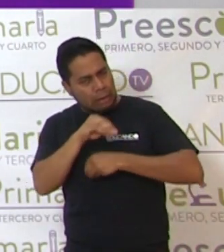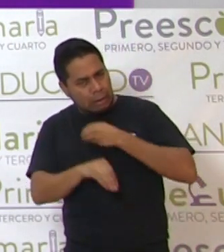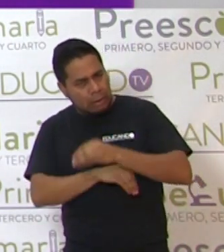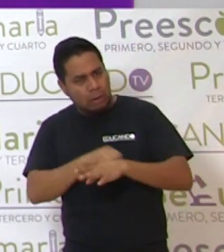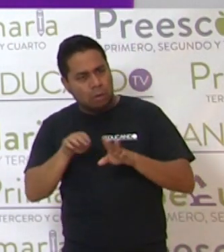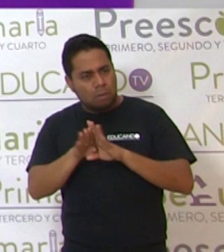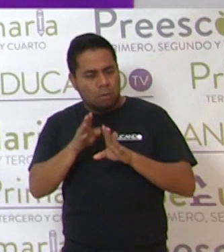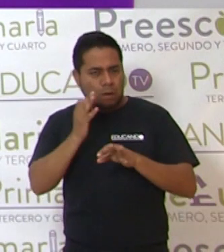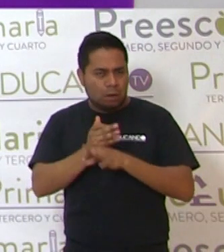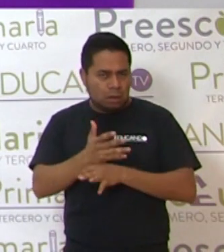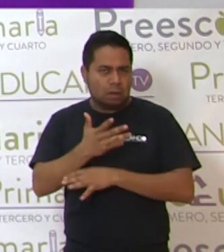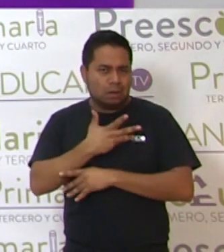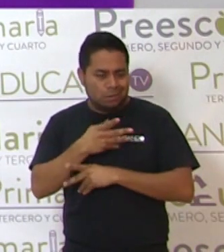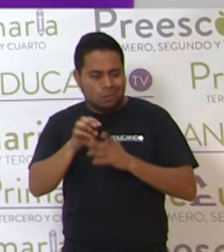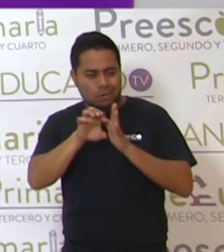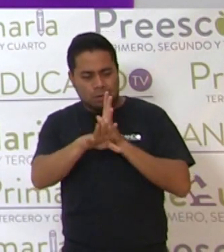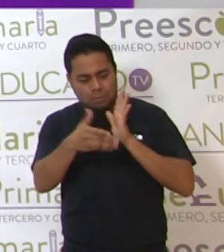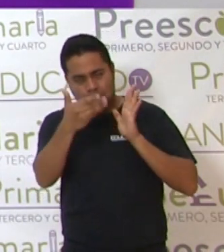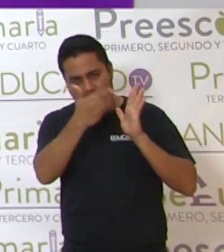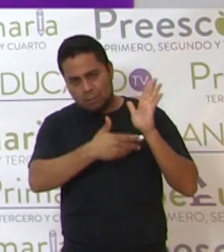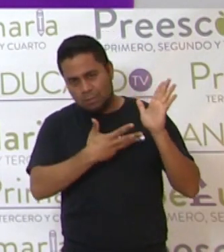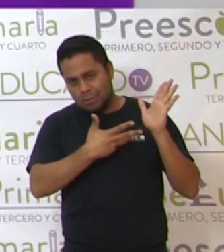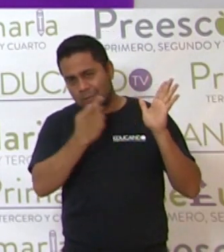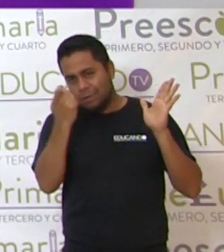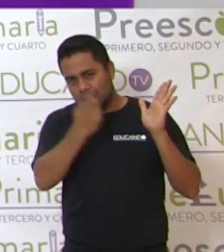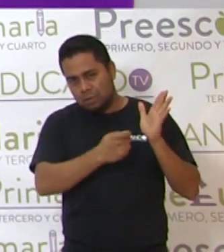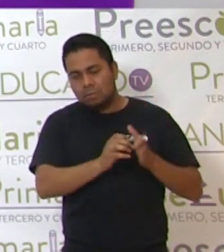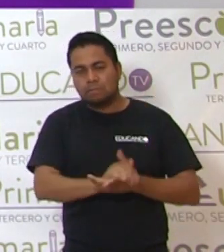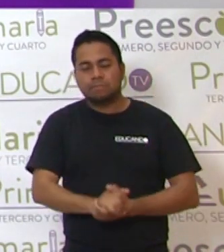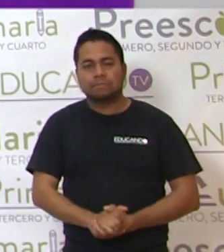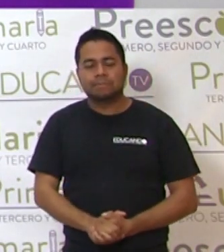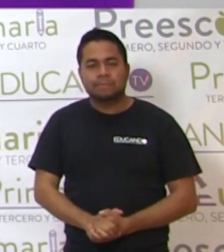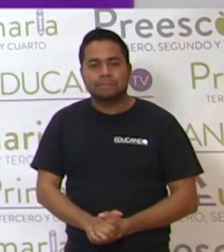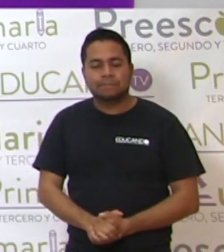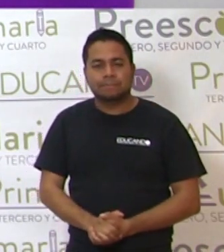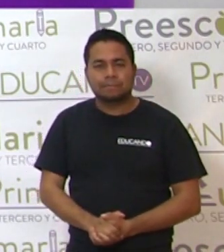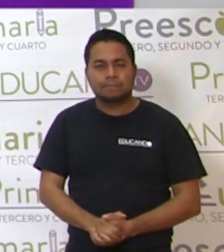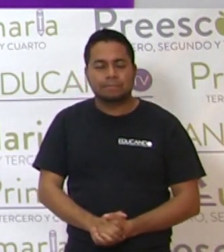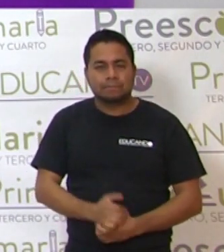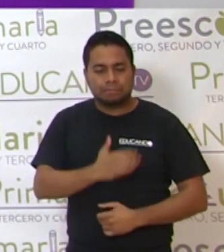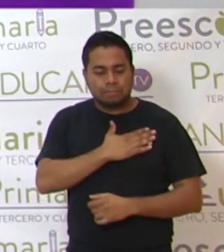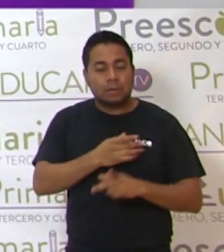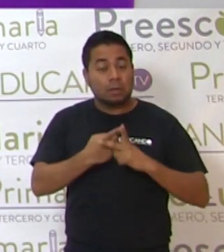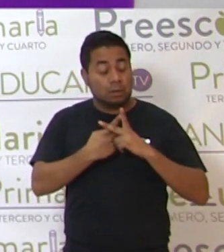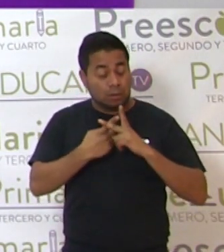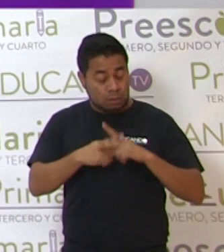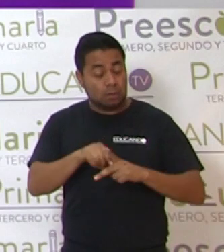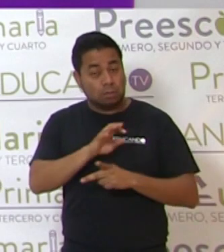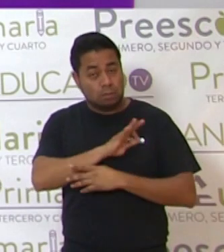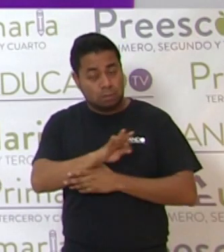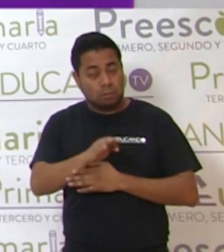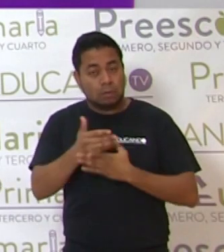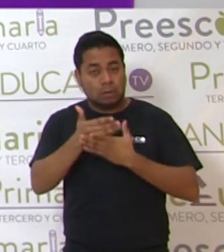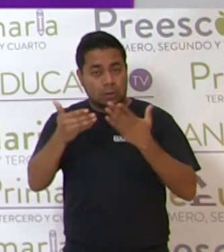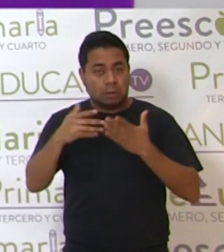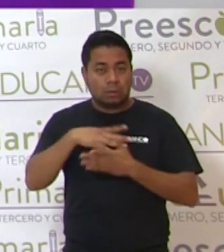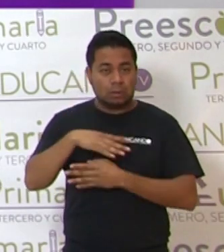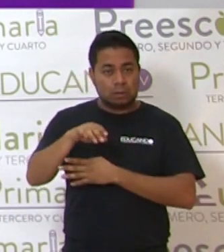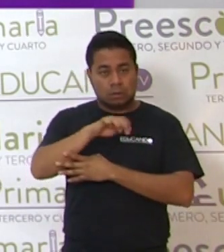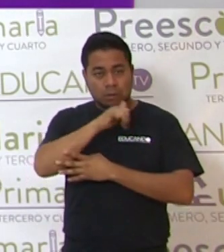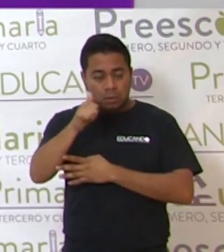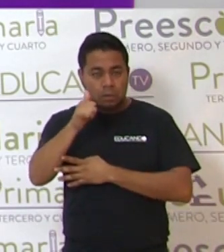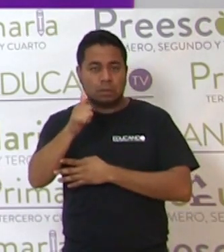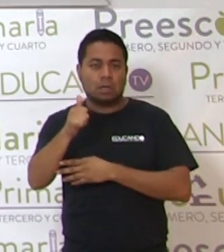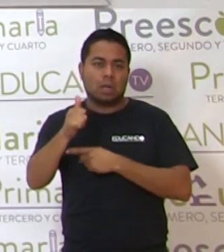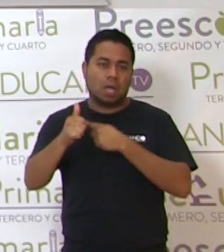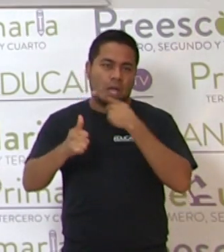vemos ahora en este ejemplo. Bueno, ok, vamos a seguir. Ahora, hay otro tipo de